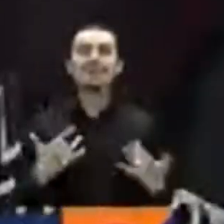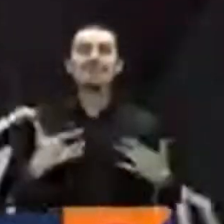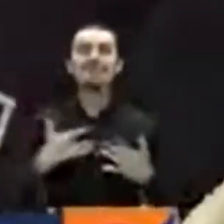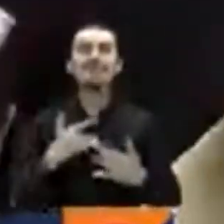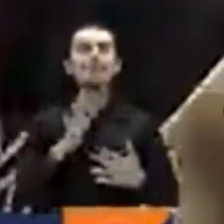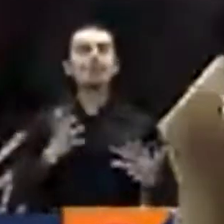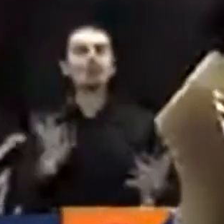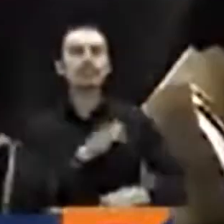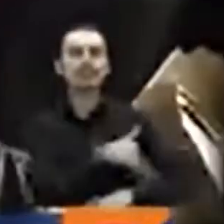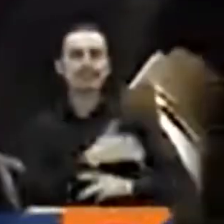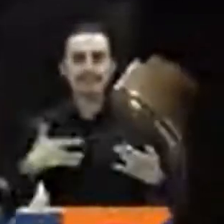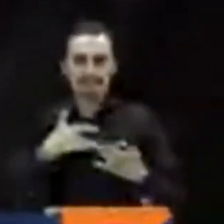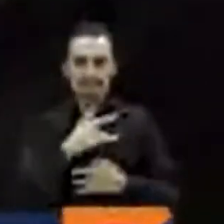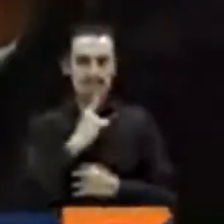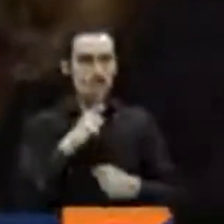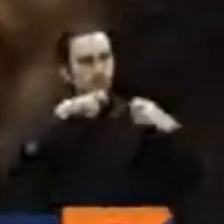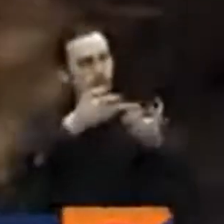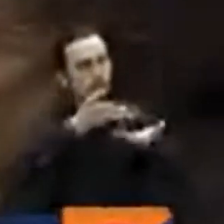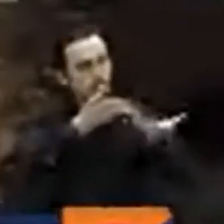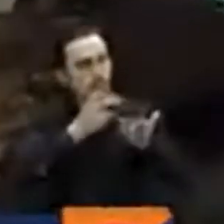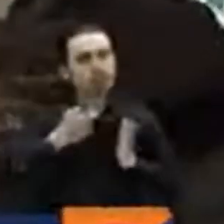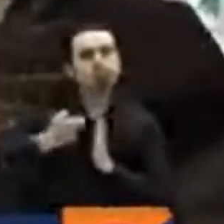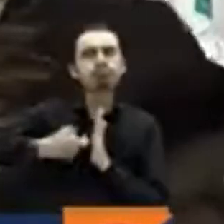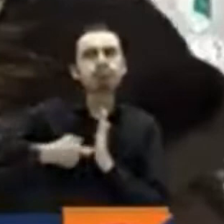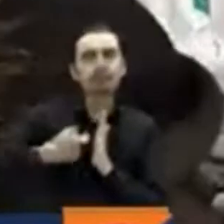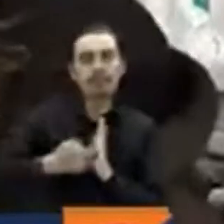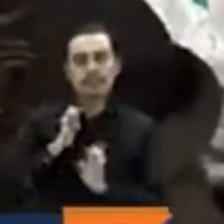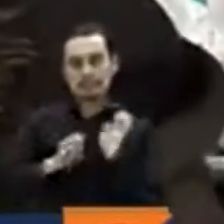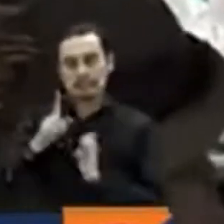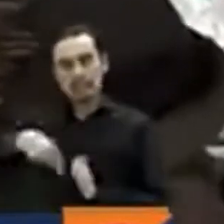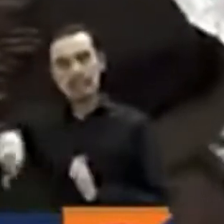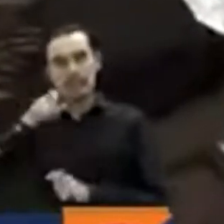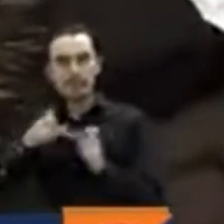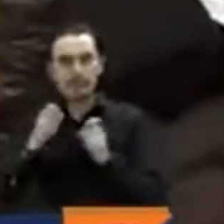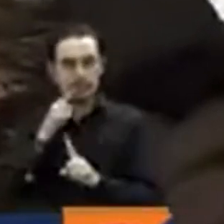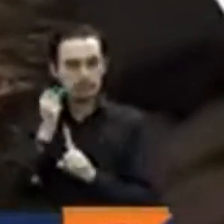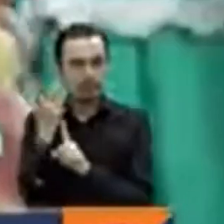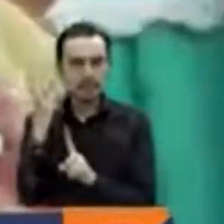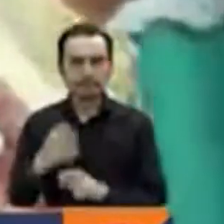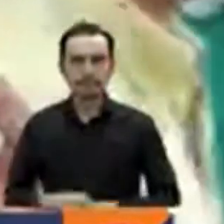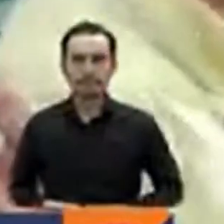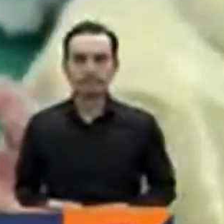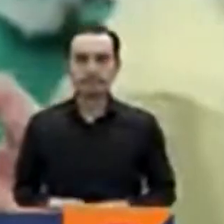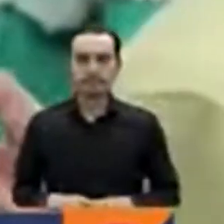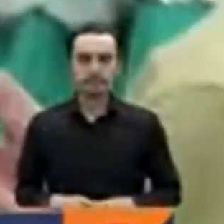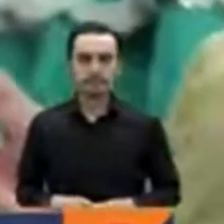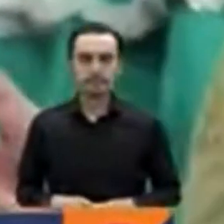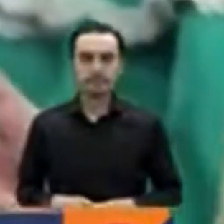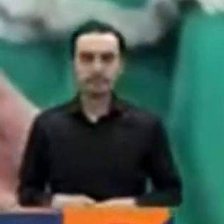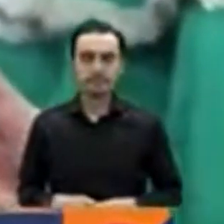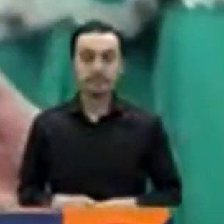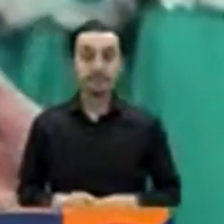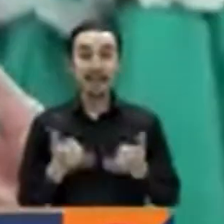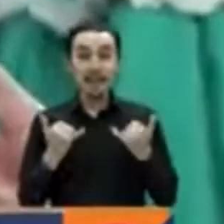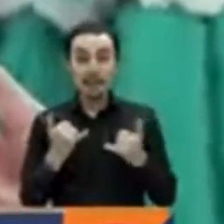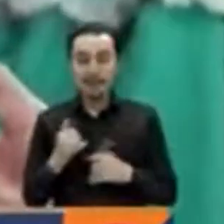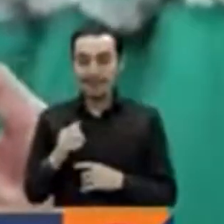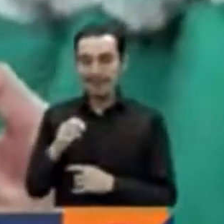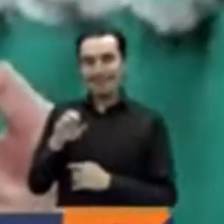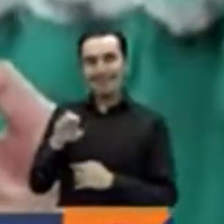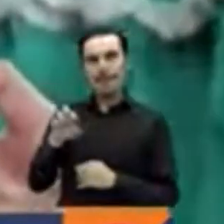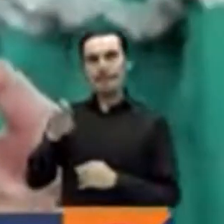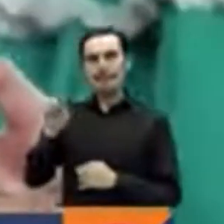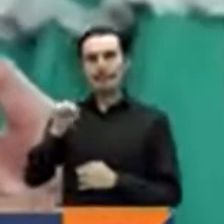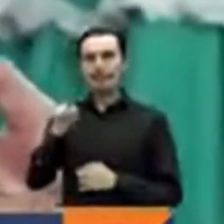Salud para hallar soluciones y así evitar que los pacientes resulten afectados. Las distribuidoras o las EPS